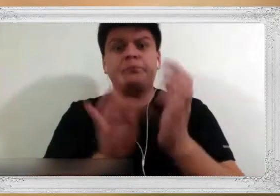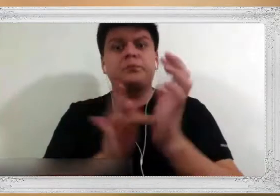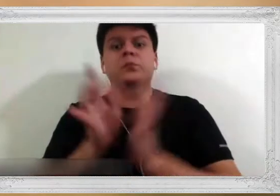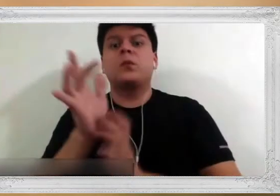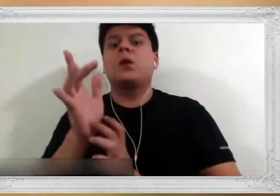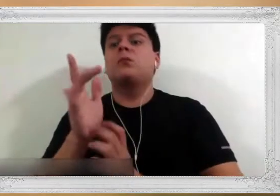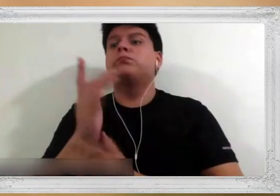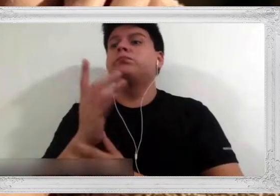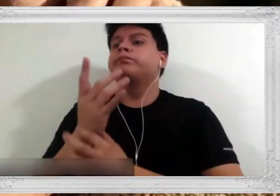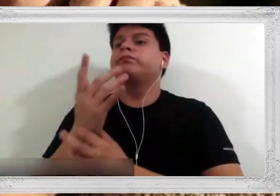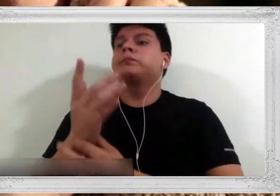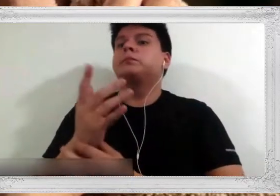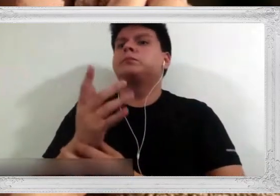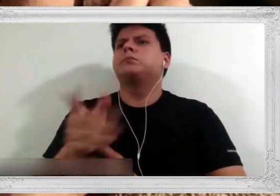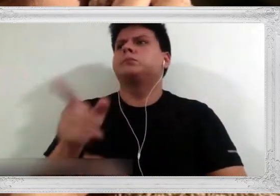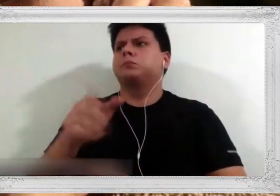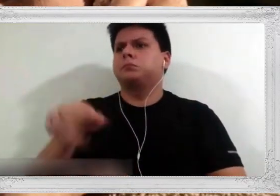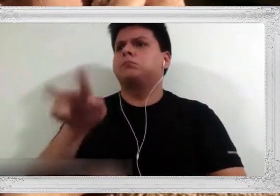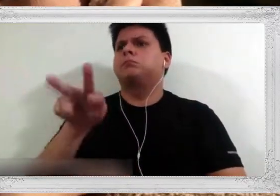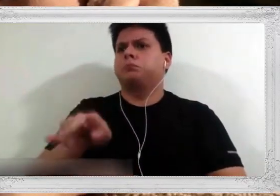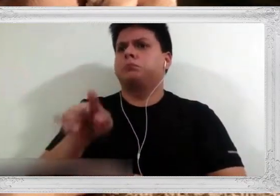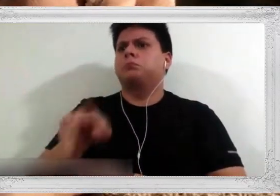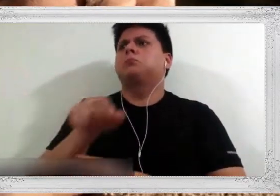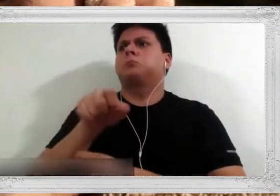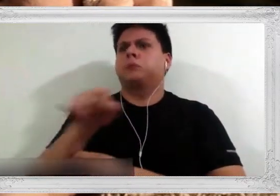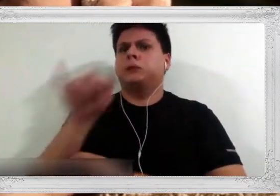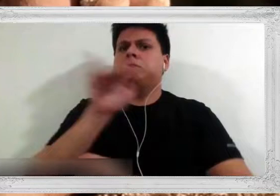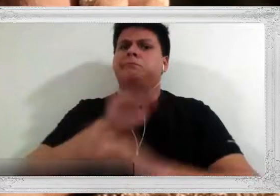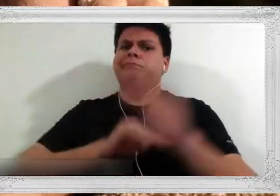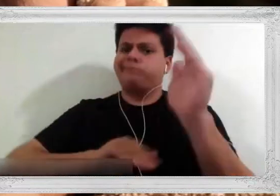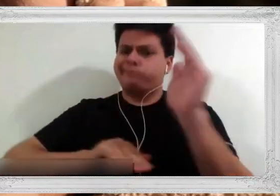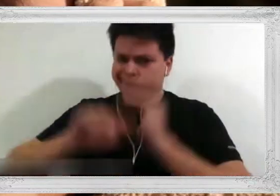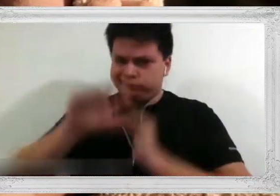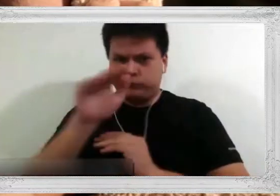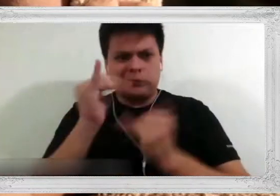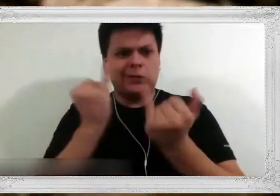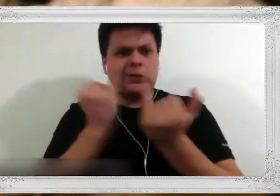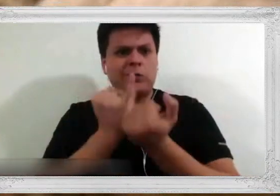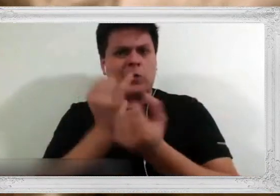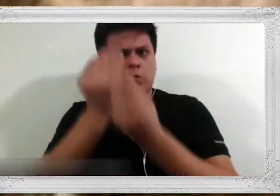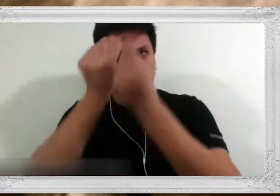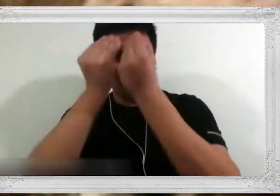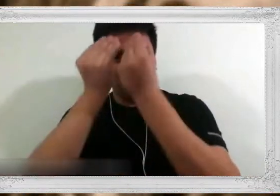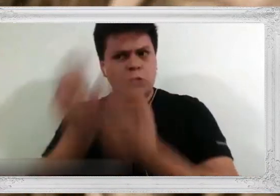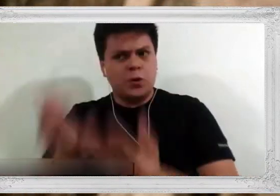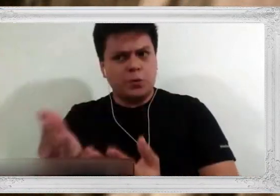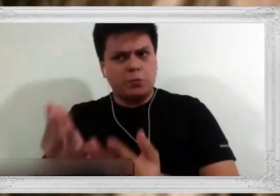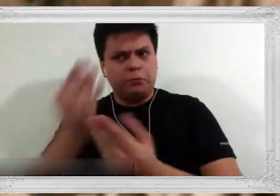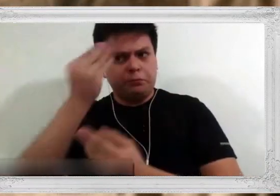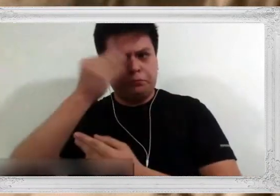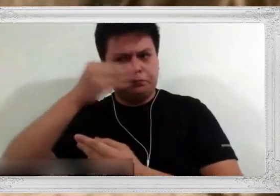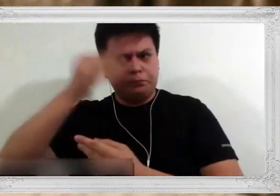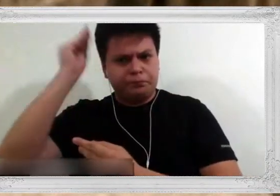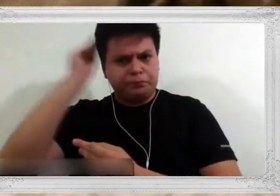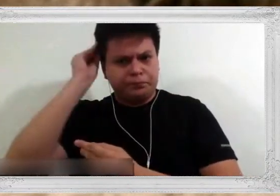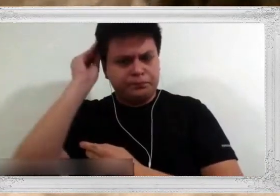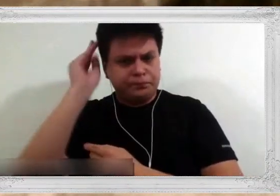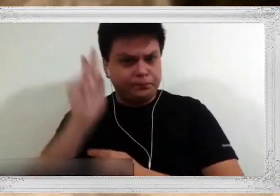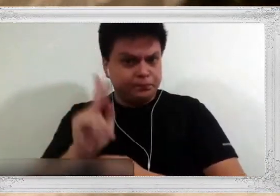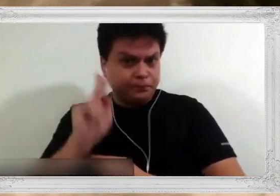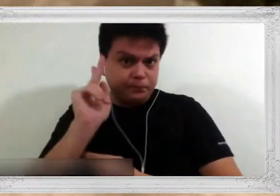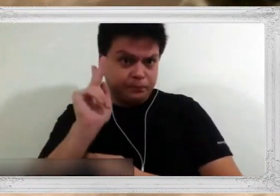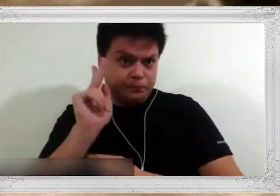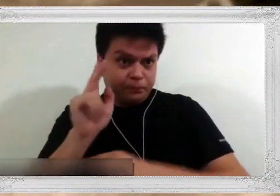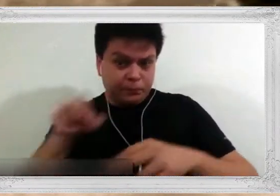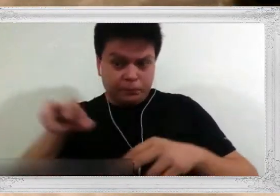Ciertamente pasarán la prueba que yo voy a pasar y recibirán el bautismo con que yo seré bautizado. Pero eso de